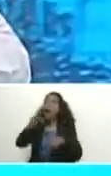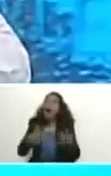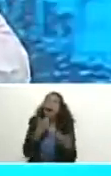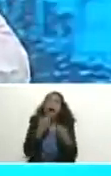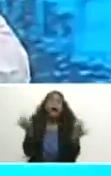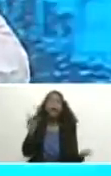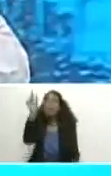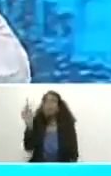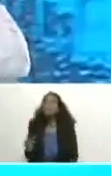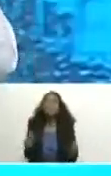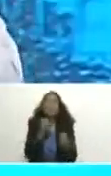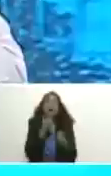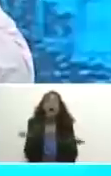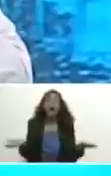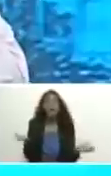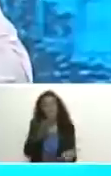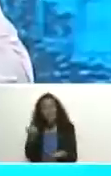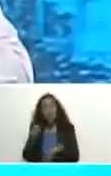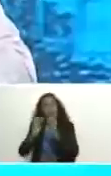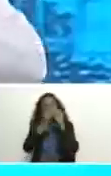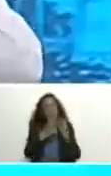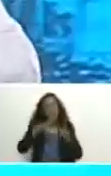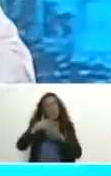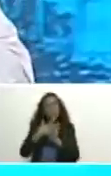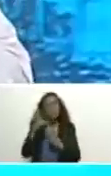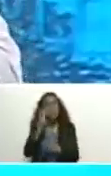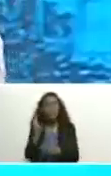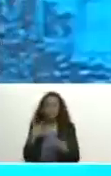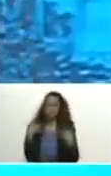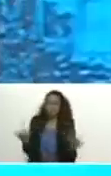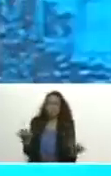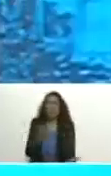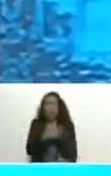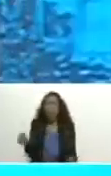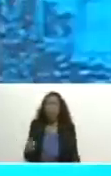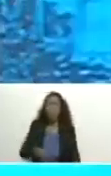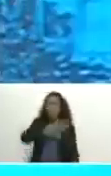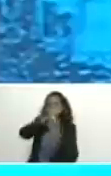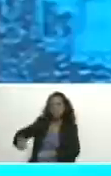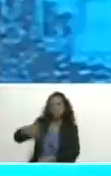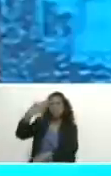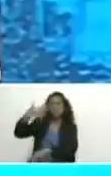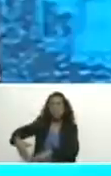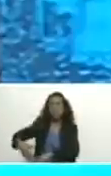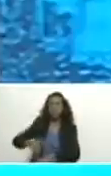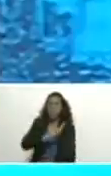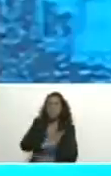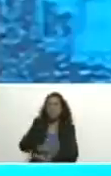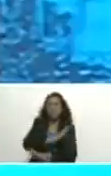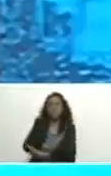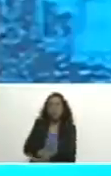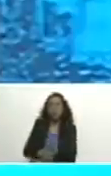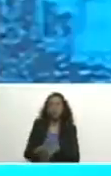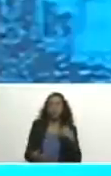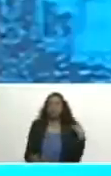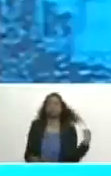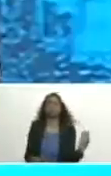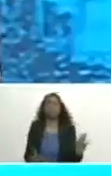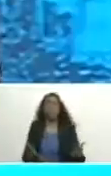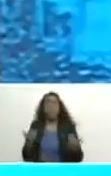país. Mejoraron el país. No, pidieron invasión, pidieron sanciones.